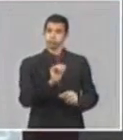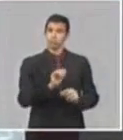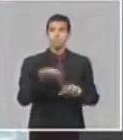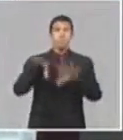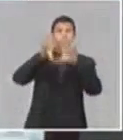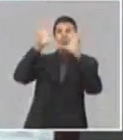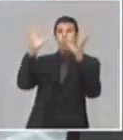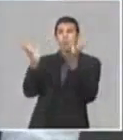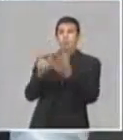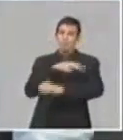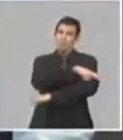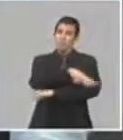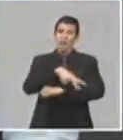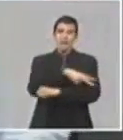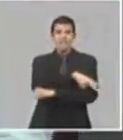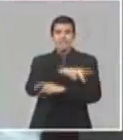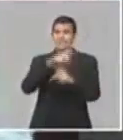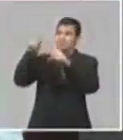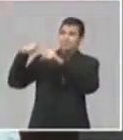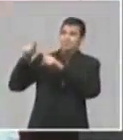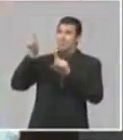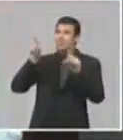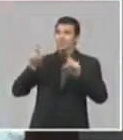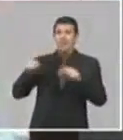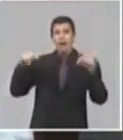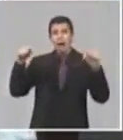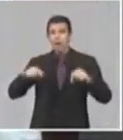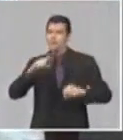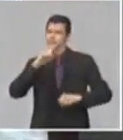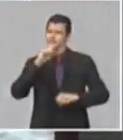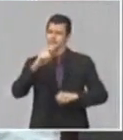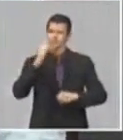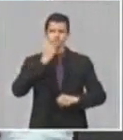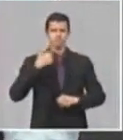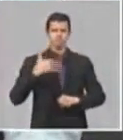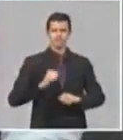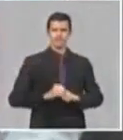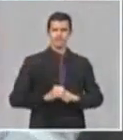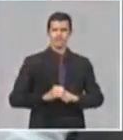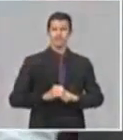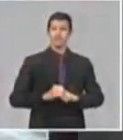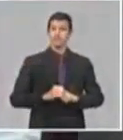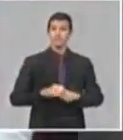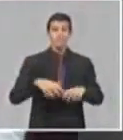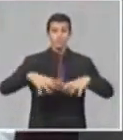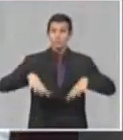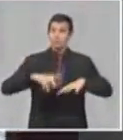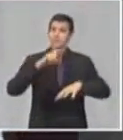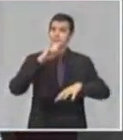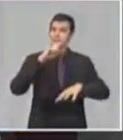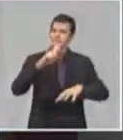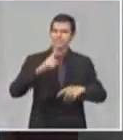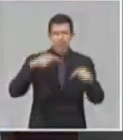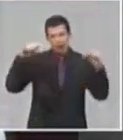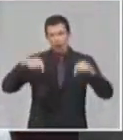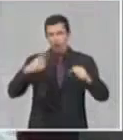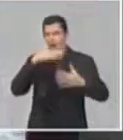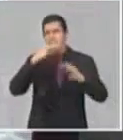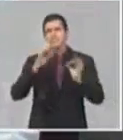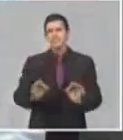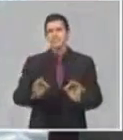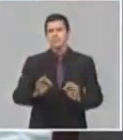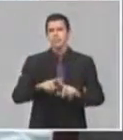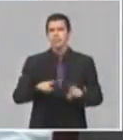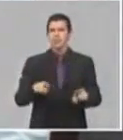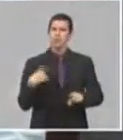y que nosotros trabajamos la vamos enfrentar con la convicción de que no podemos continuar haciendo lo mismo en